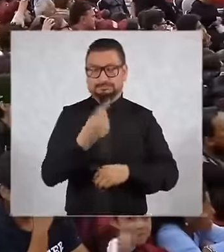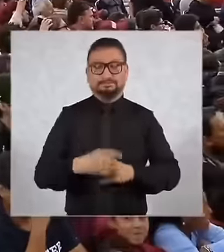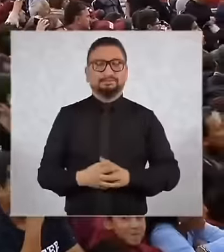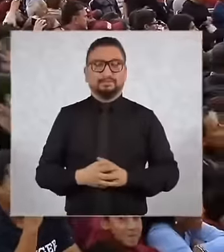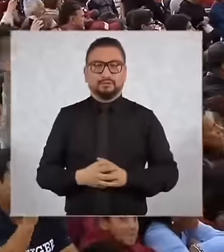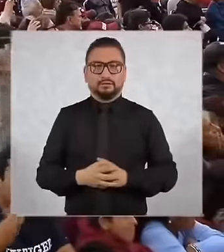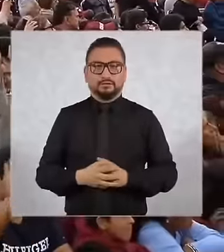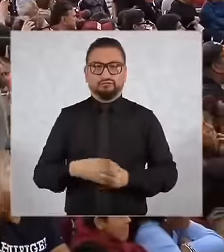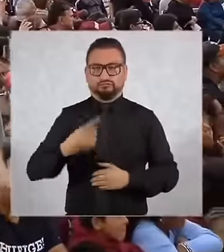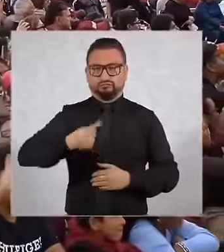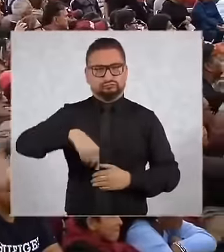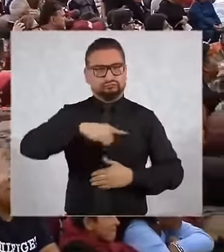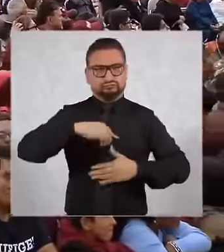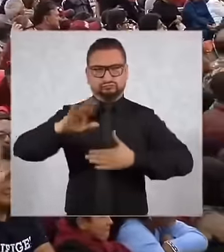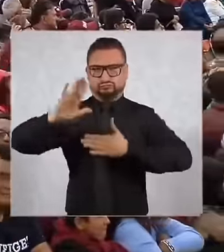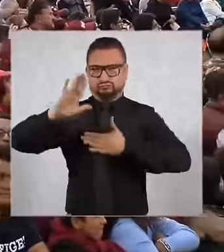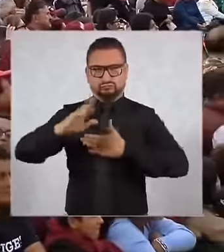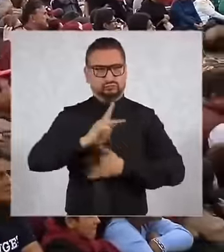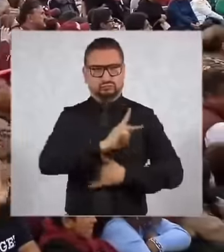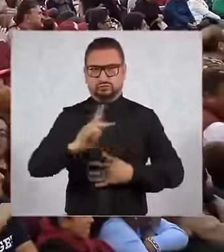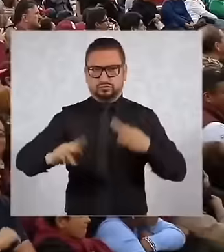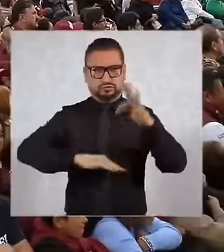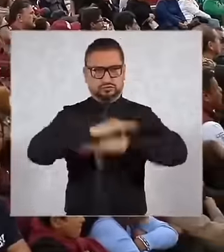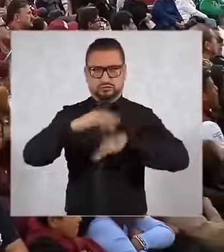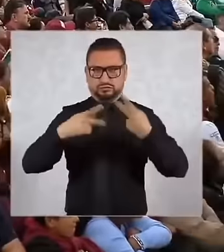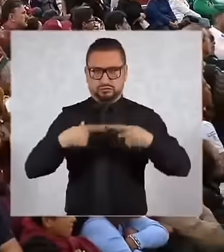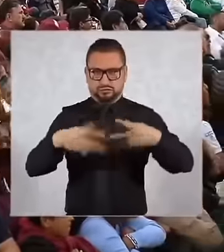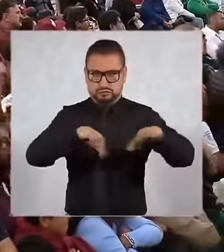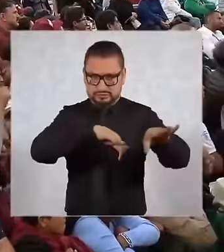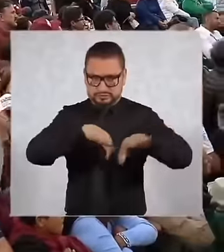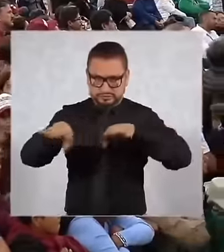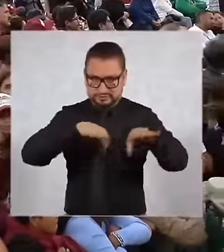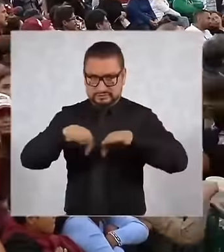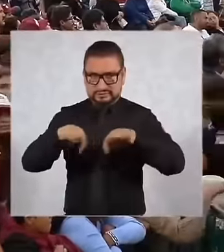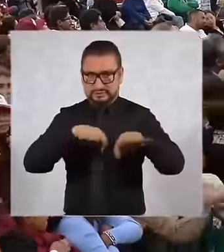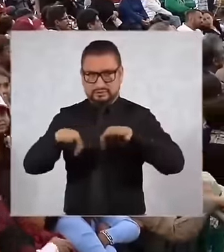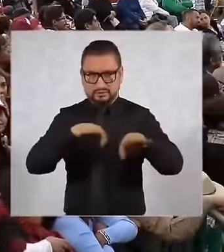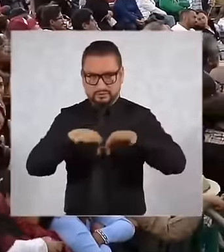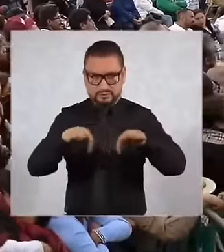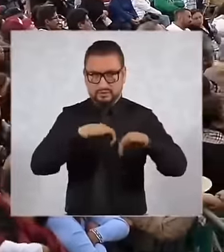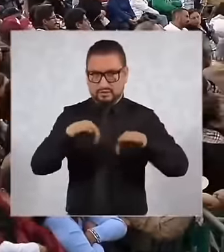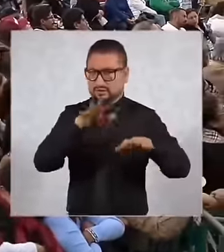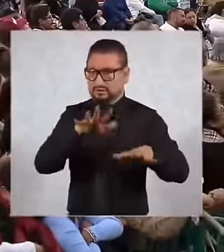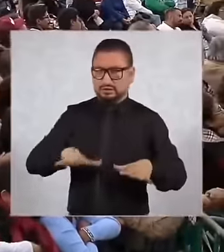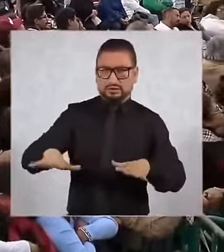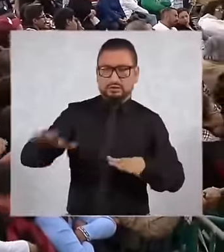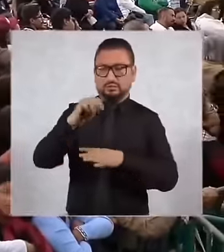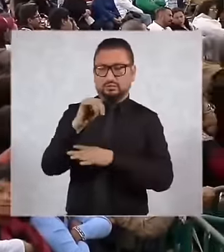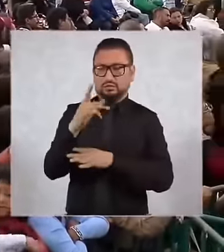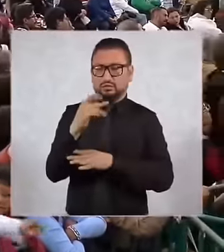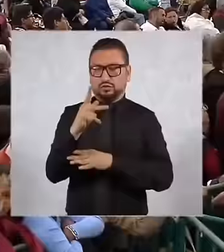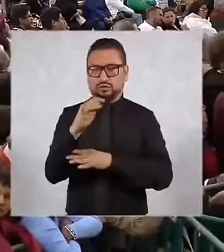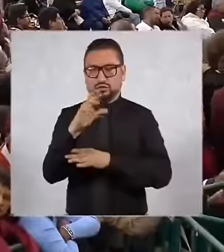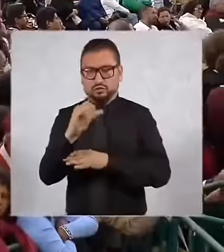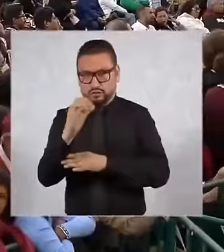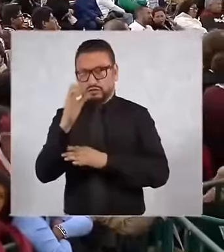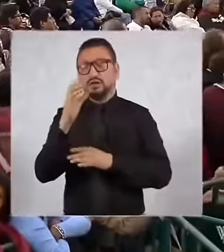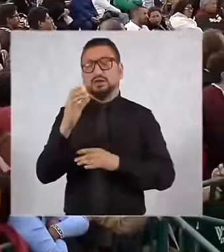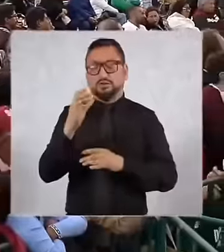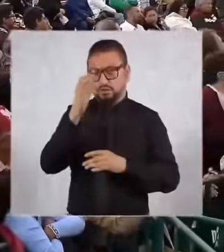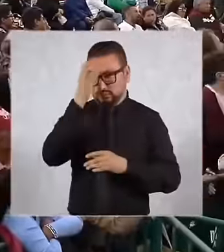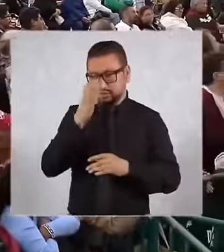Tenemos el compromiso con los trabajadores de Altos Hornos de México, de la región de la Monclova en Coahuila,